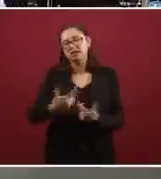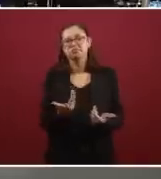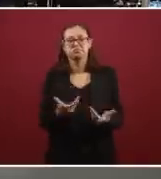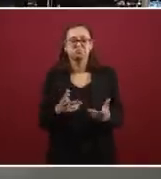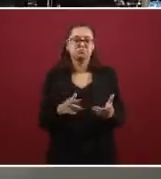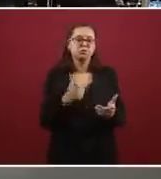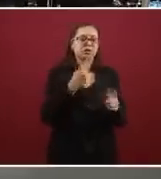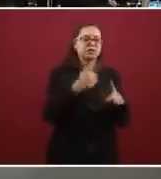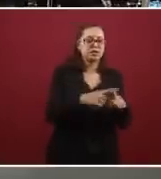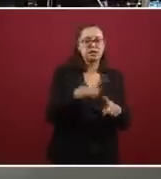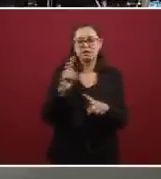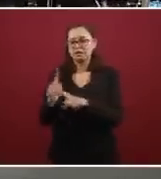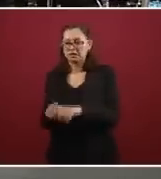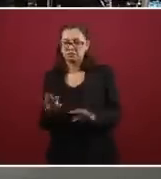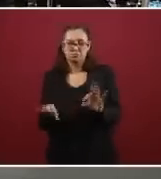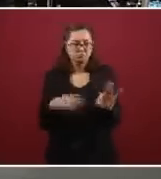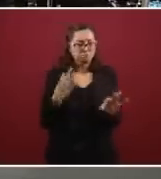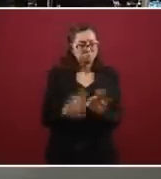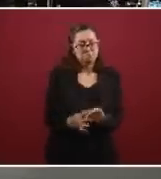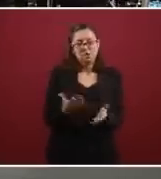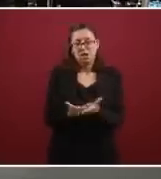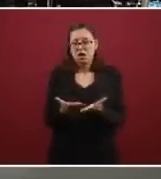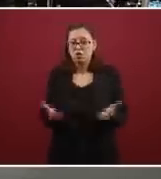para preguntas y respuestas.